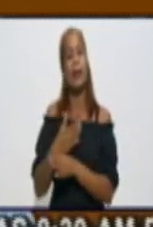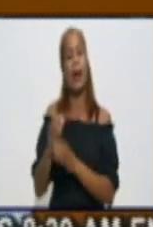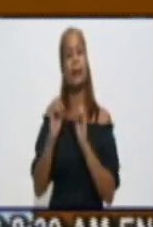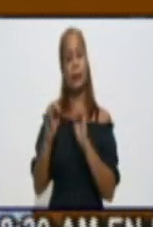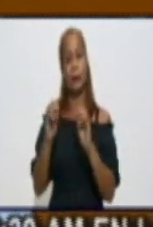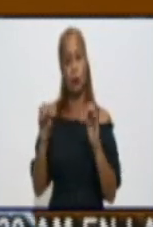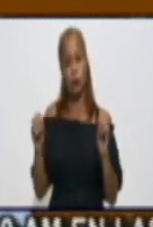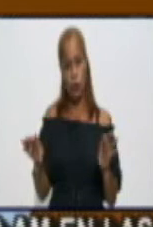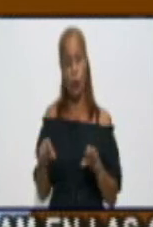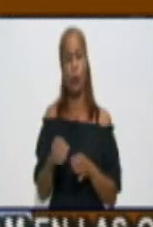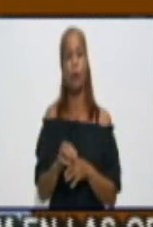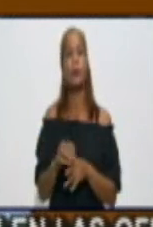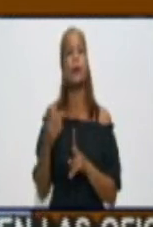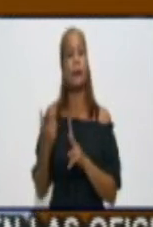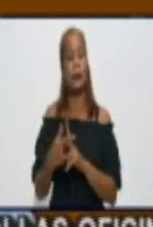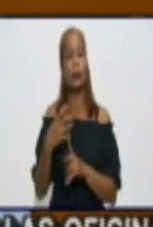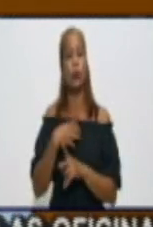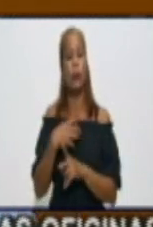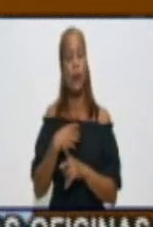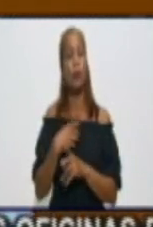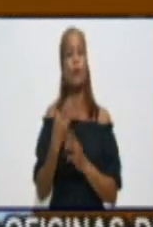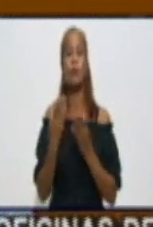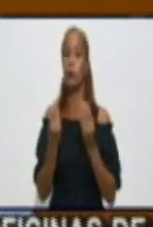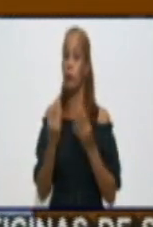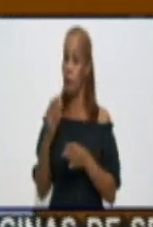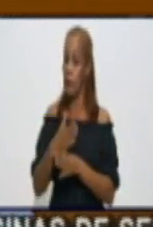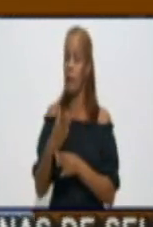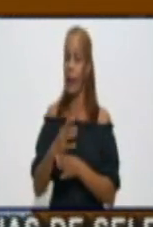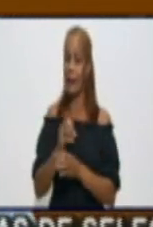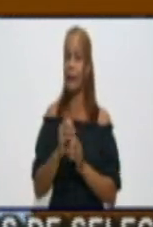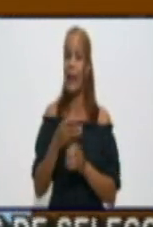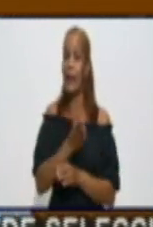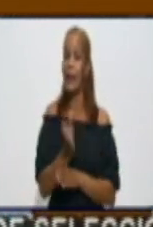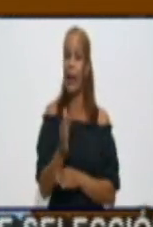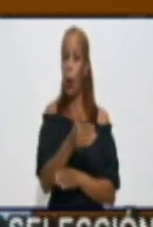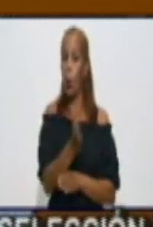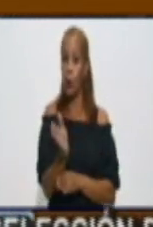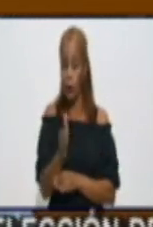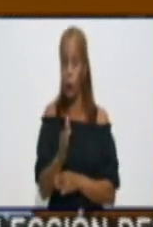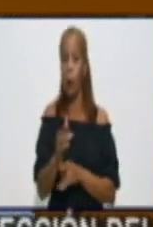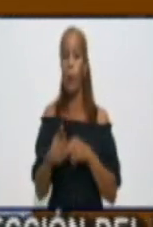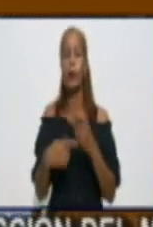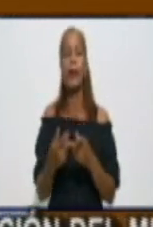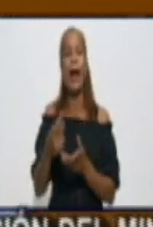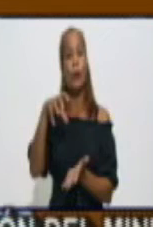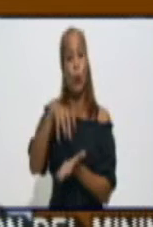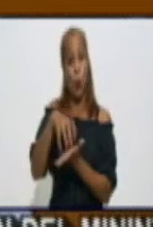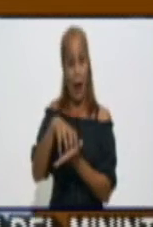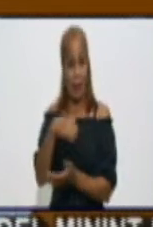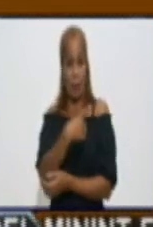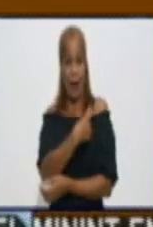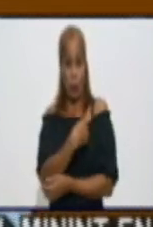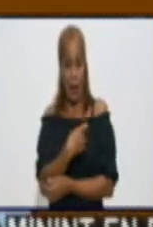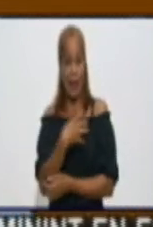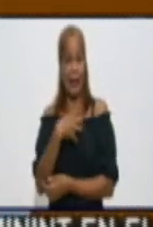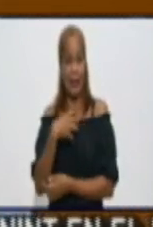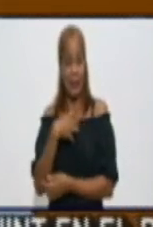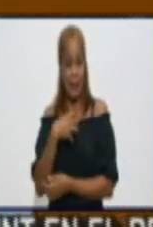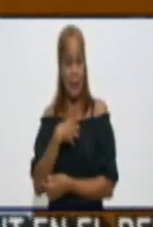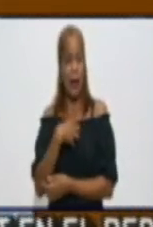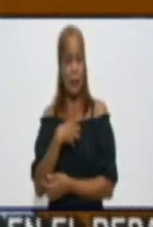intervención, que tuvieron diferentes recorridos, porque hay sitios vacunales que tenían condiciones de almacenaje